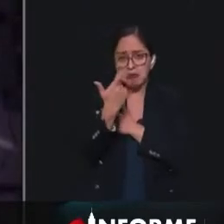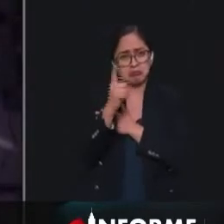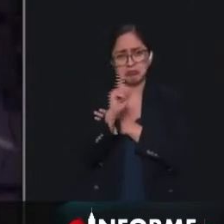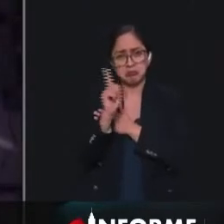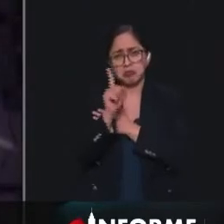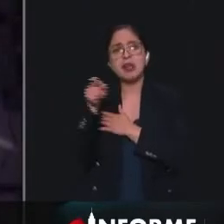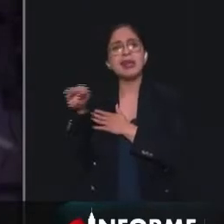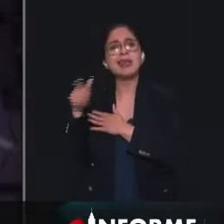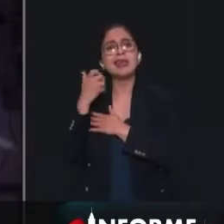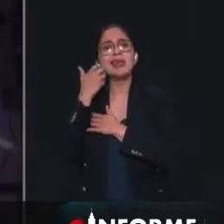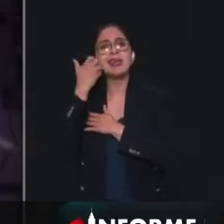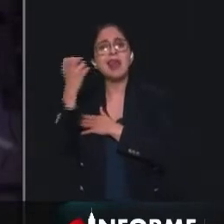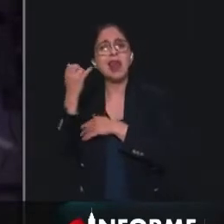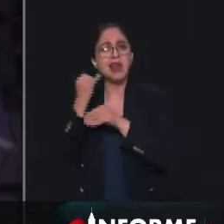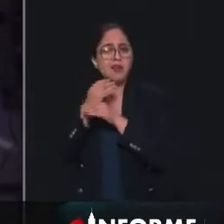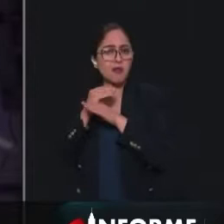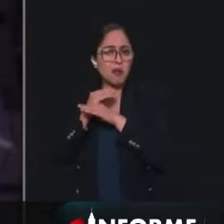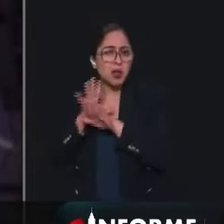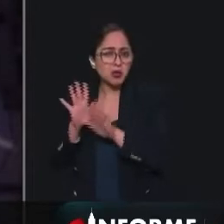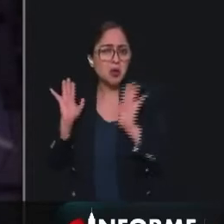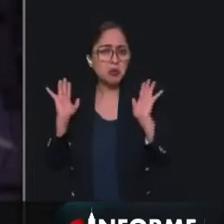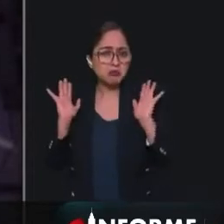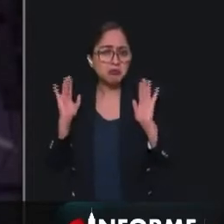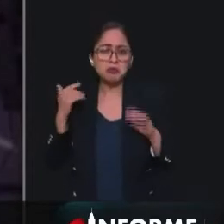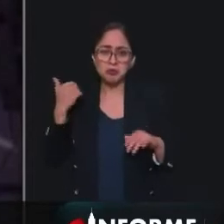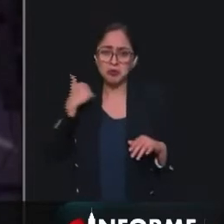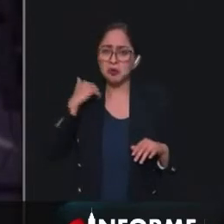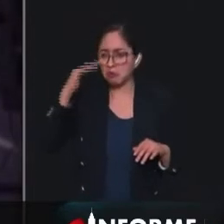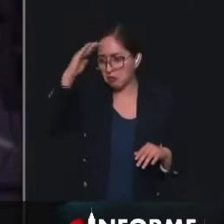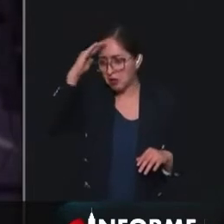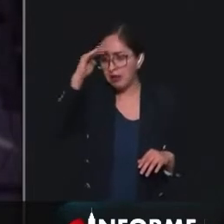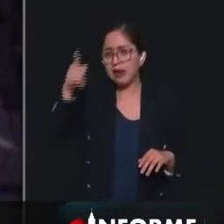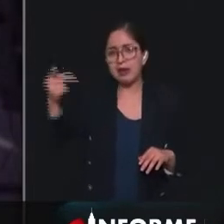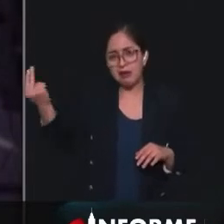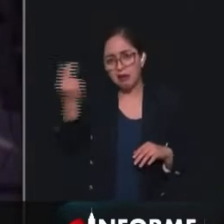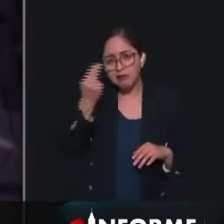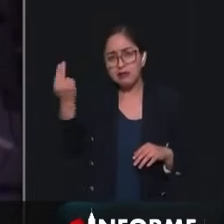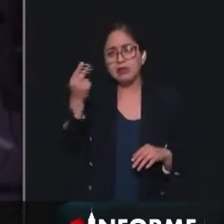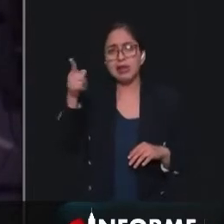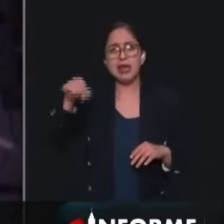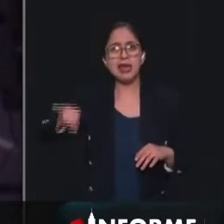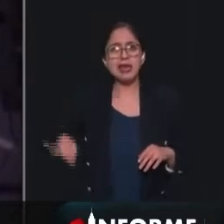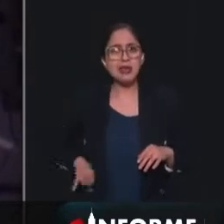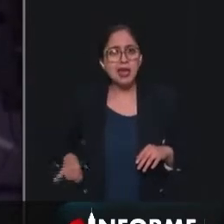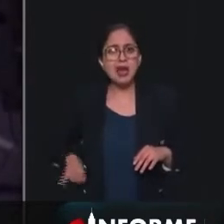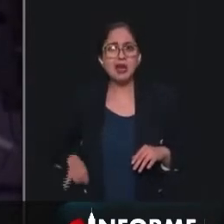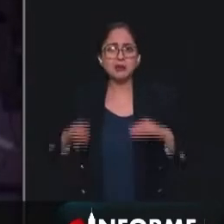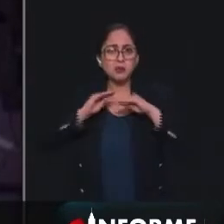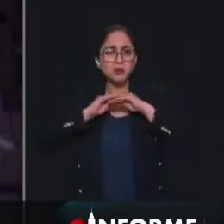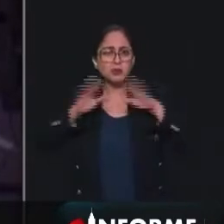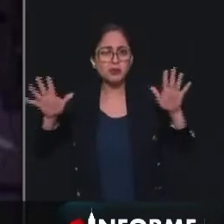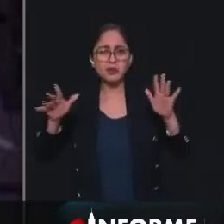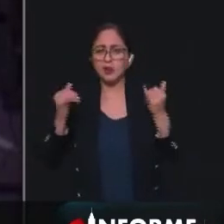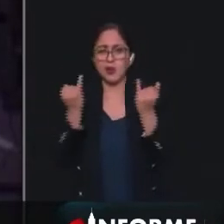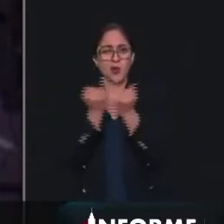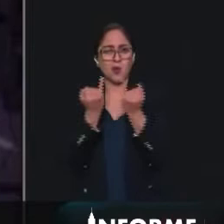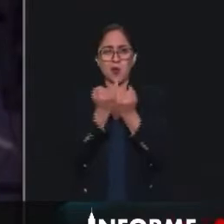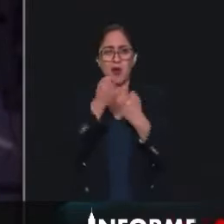Yo creo que ahí tendría que haber una declaratoria de interés público, como la ha habido de hecho para los